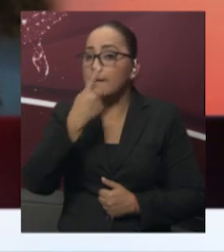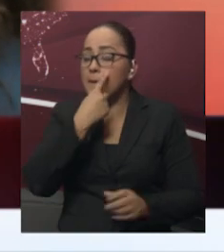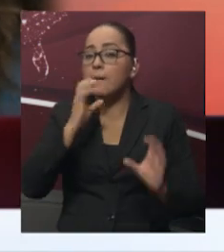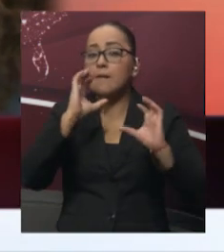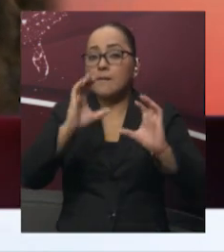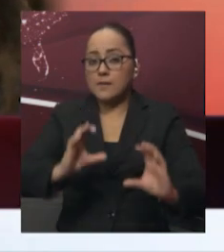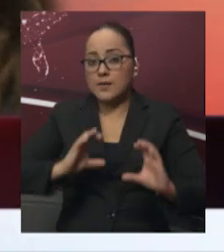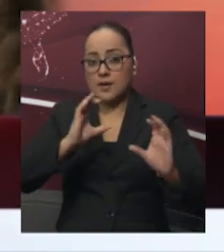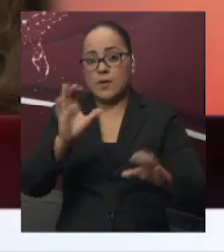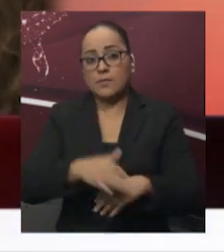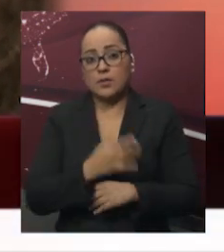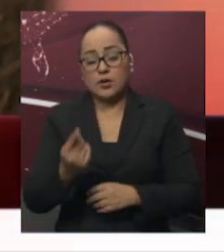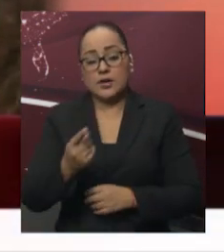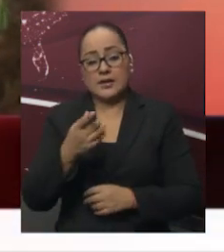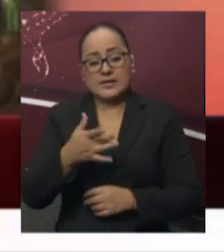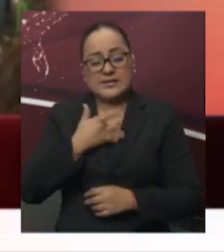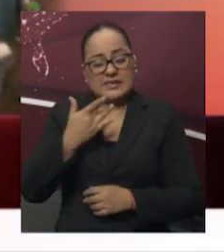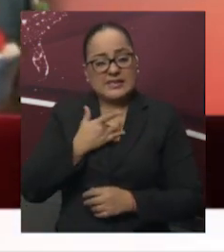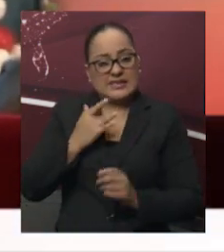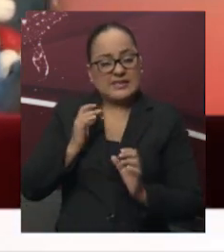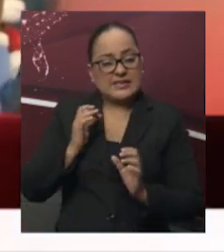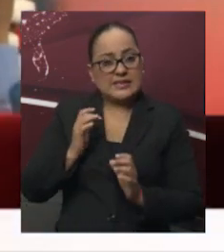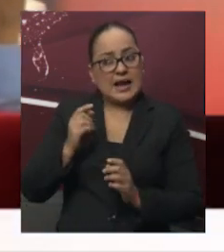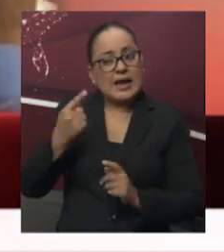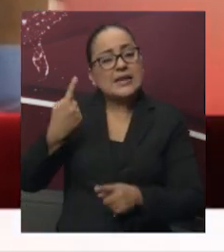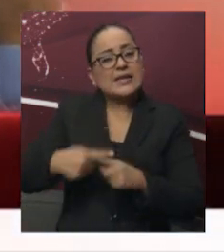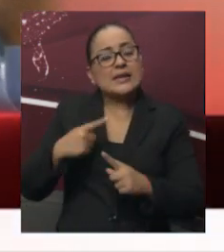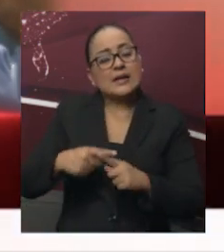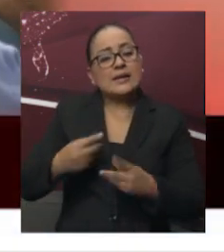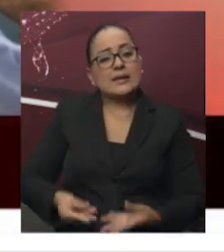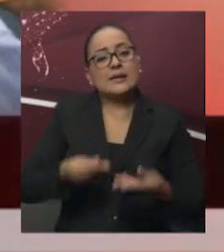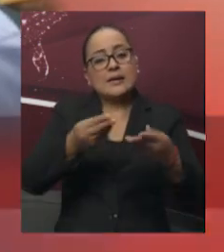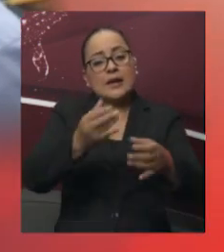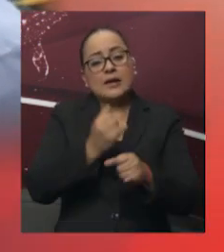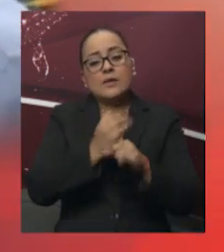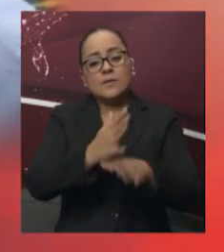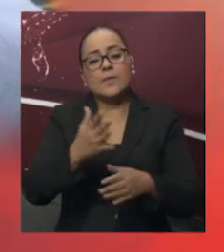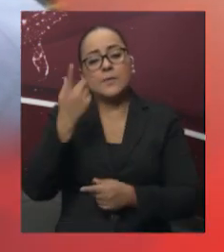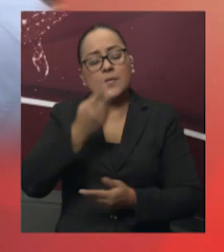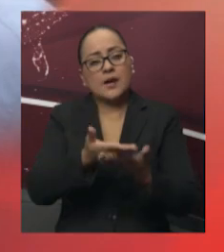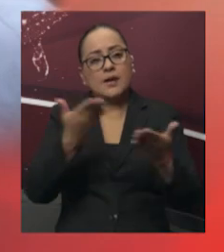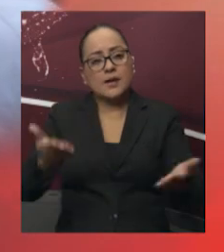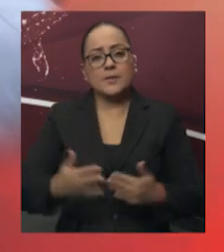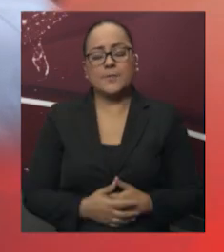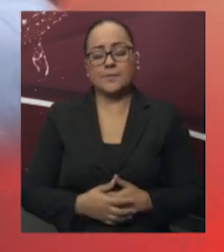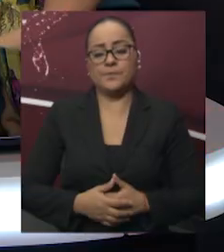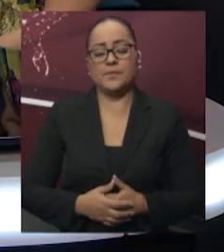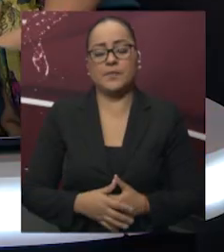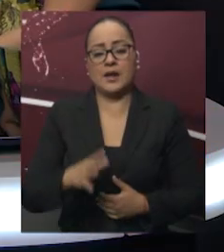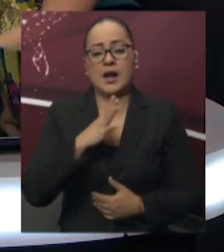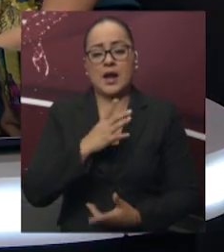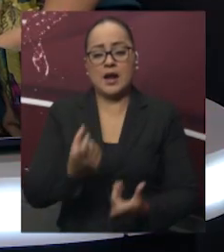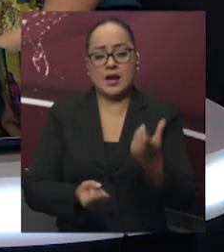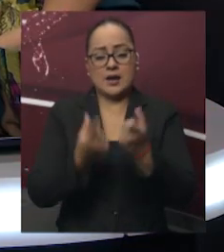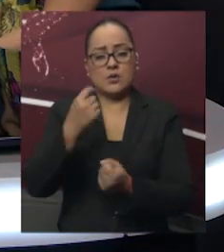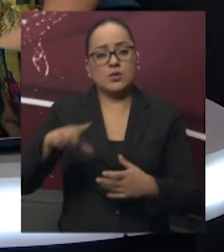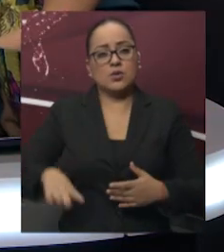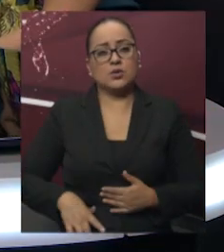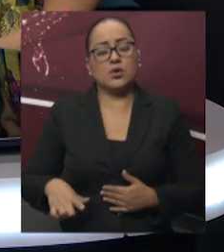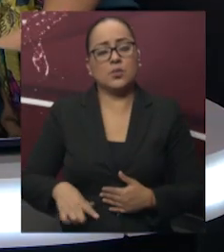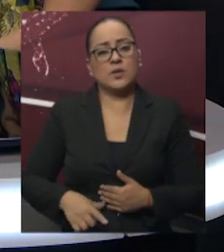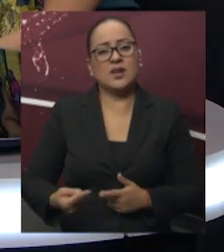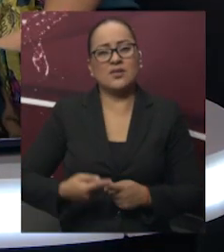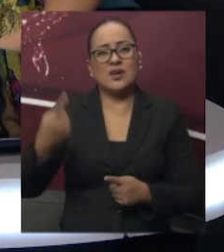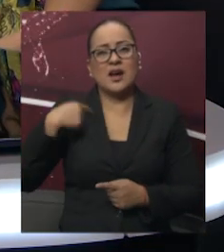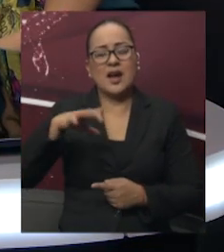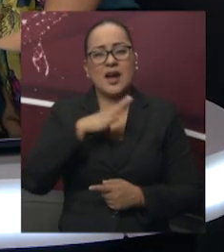muy cautelosos a quién damos la información y para qué efectos. Hay gobiernos, hay una crítica occidental, por